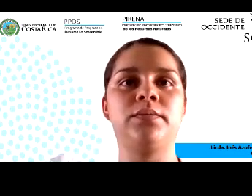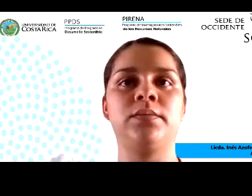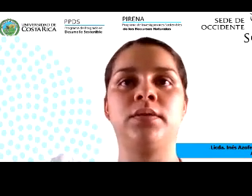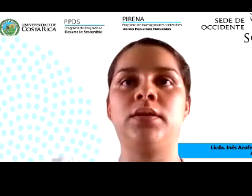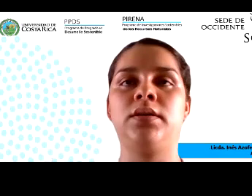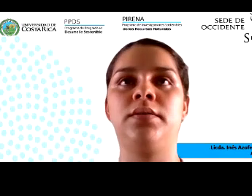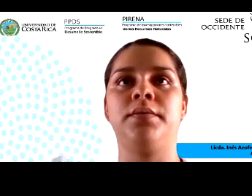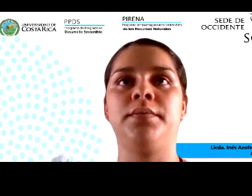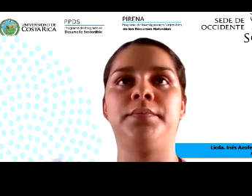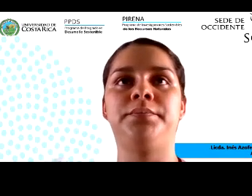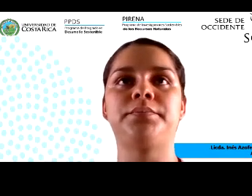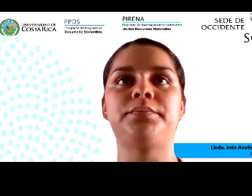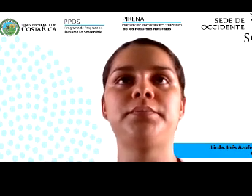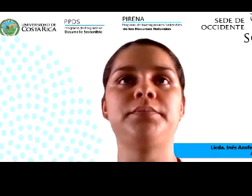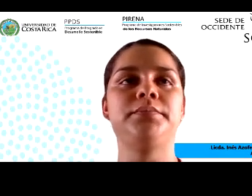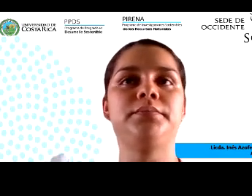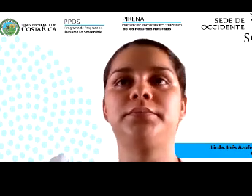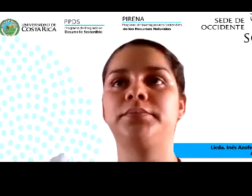intervención?